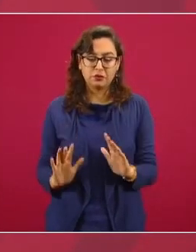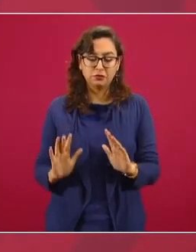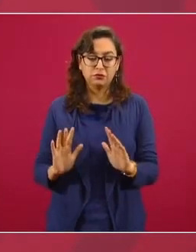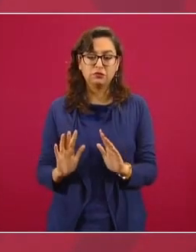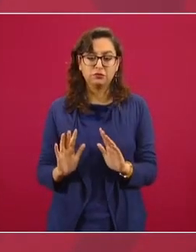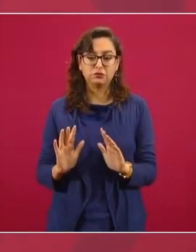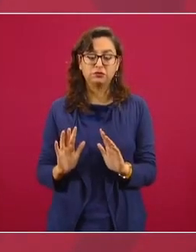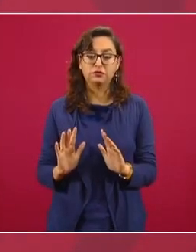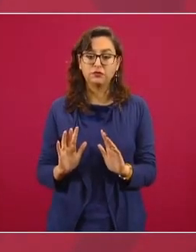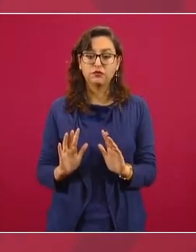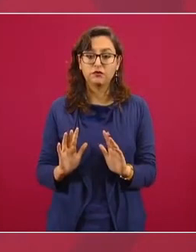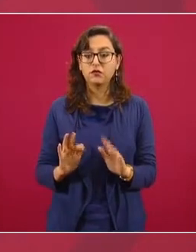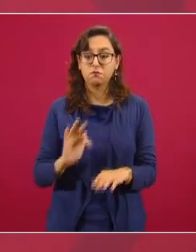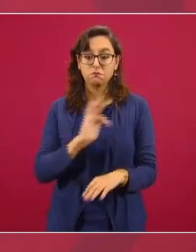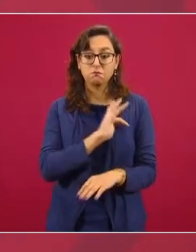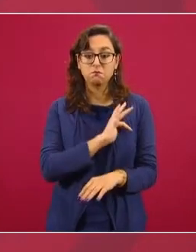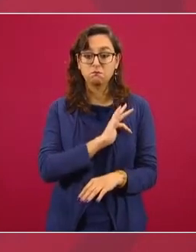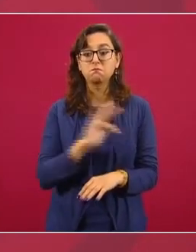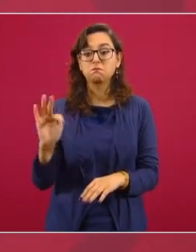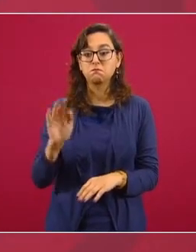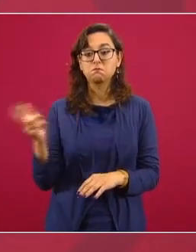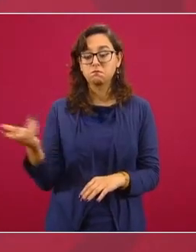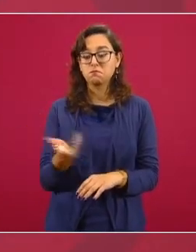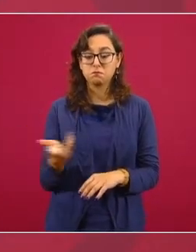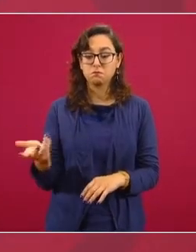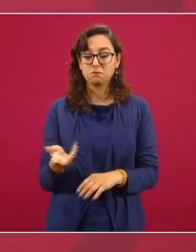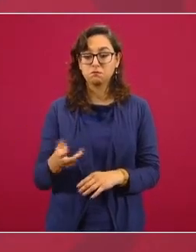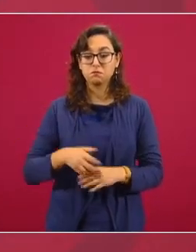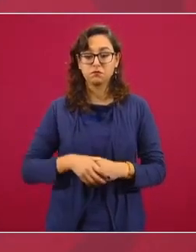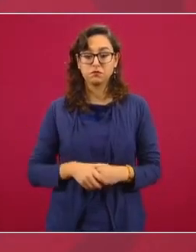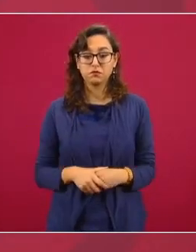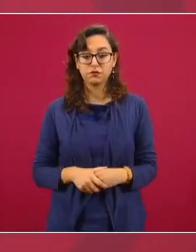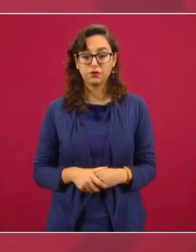esas denuncias y